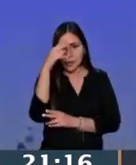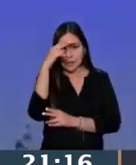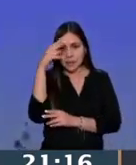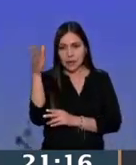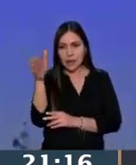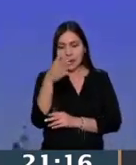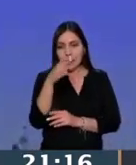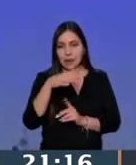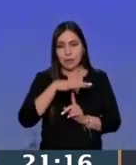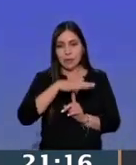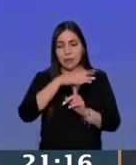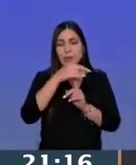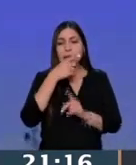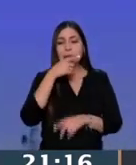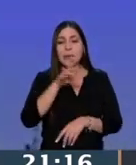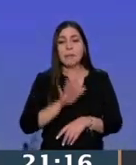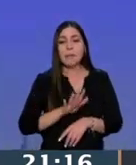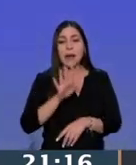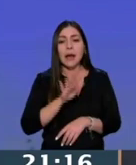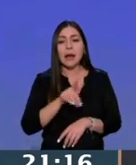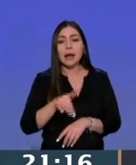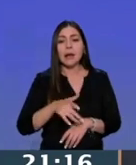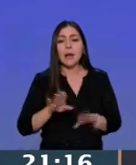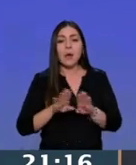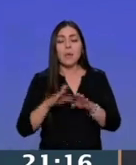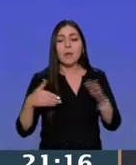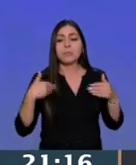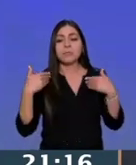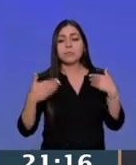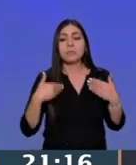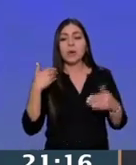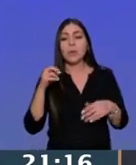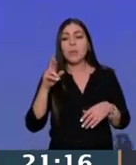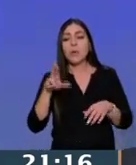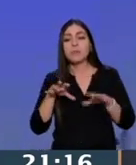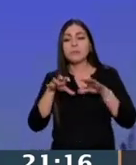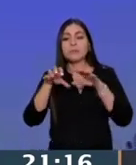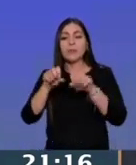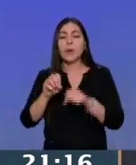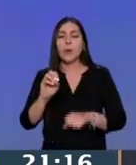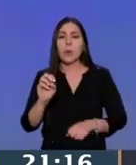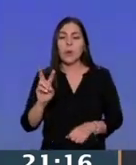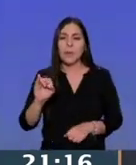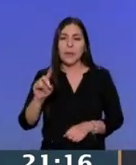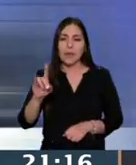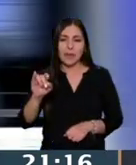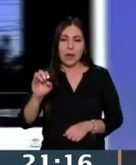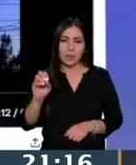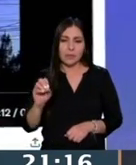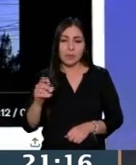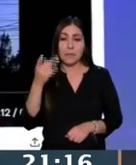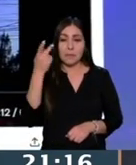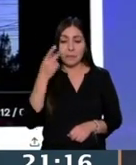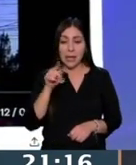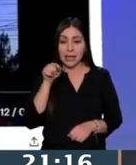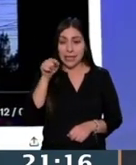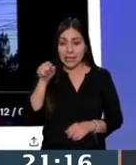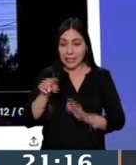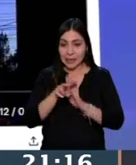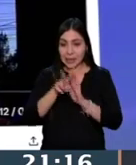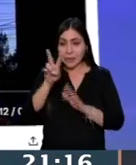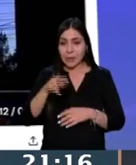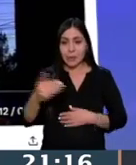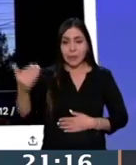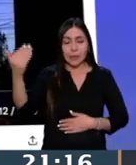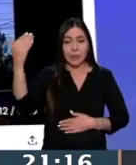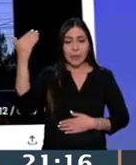trataba de un supuesto festejo tras la detención de Ovidio Guzmán. En realidad, el video fue tomado en la Ciudad de México durante